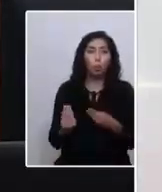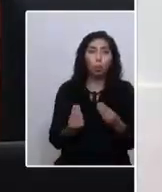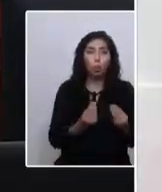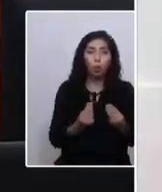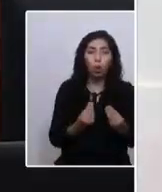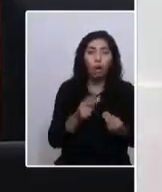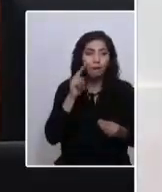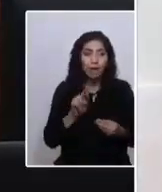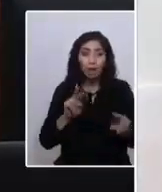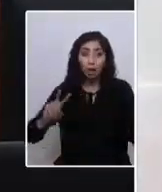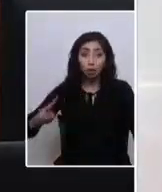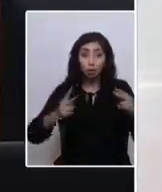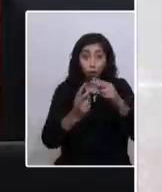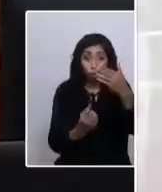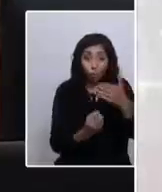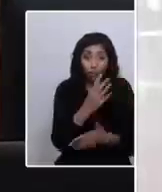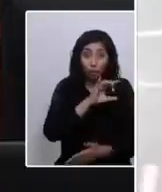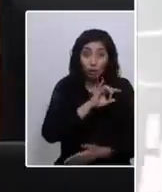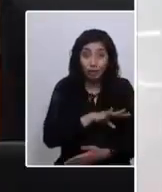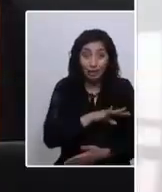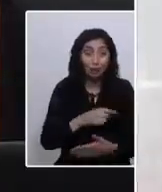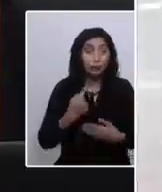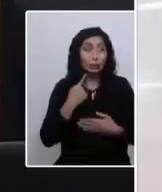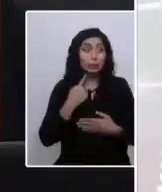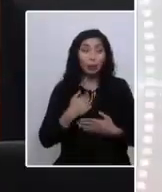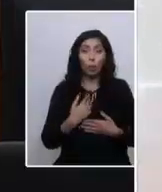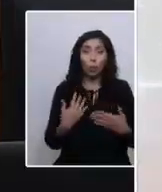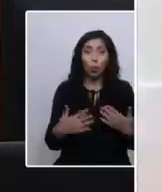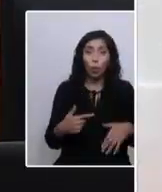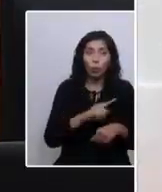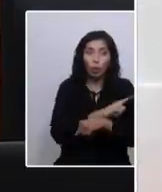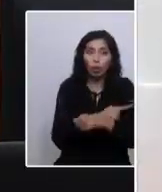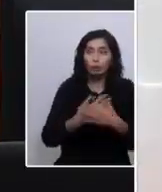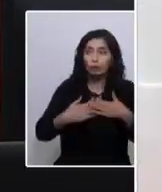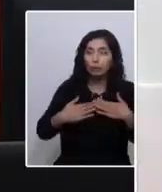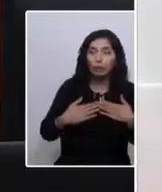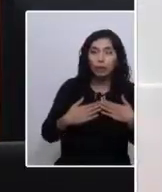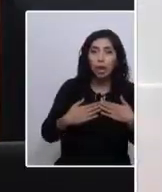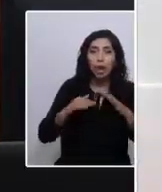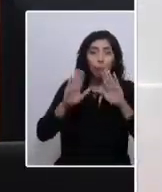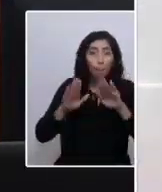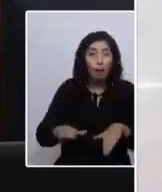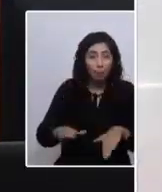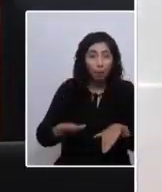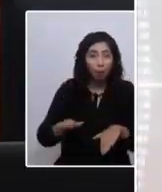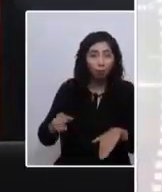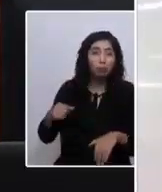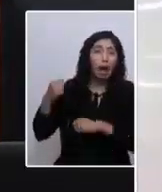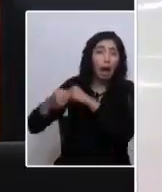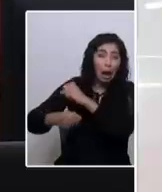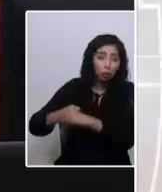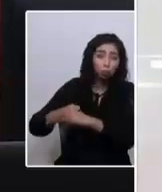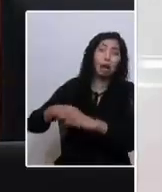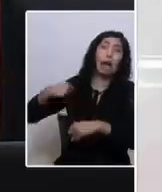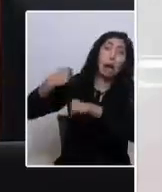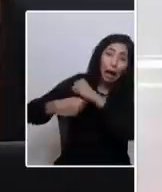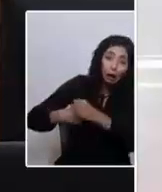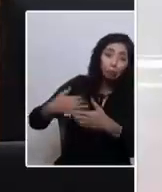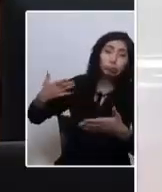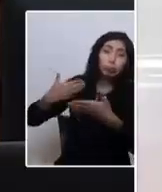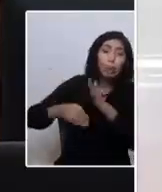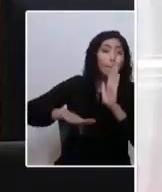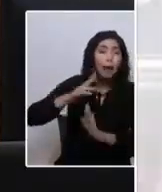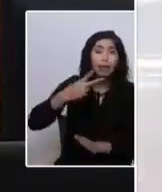decían que, por ejemplo, el de pluralismo jurídico era muy nocivo para el país, en fin, parte de las críticas que también han hecho durante los últimos días. Después se